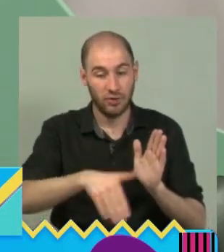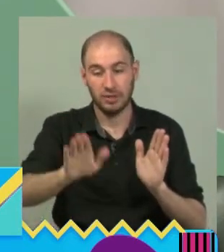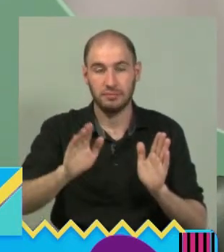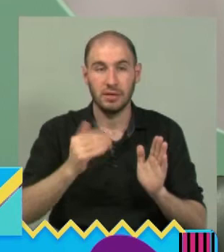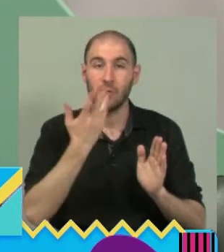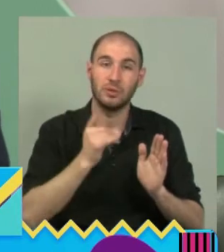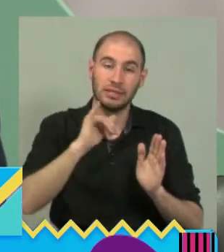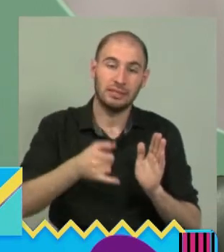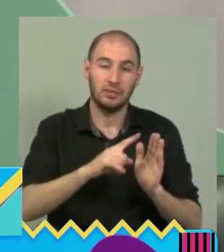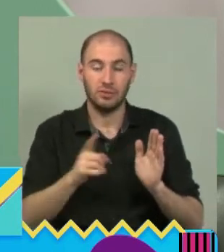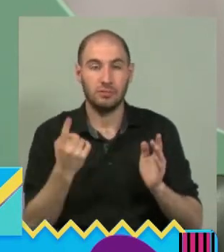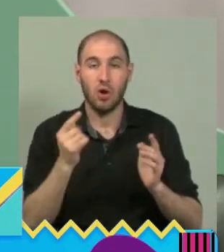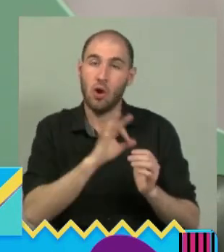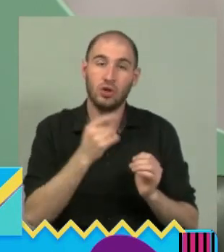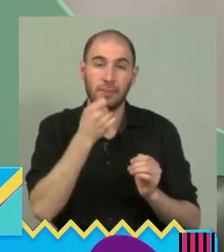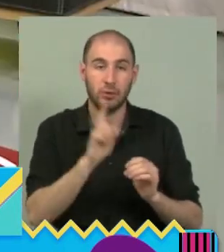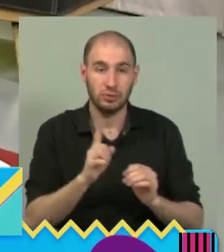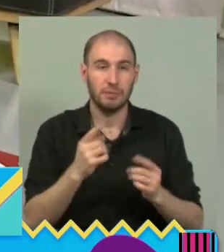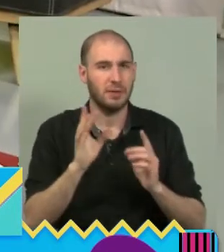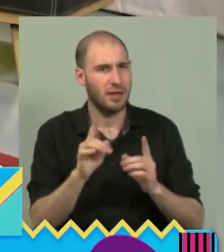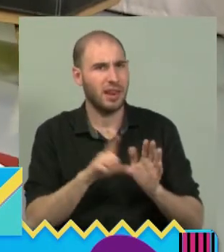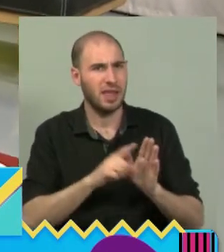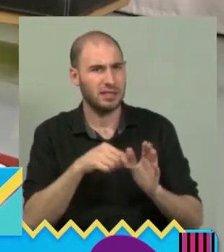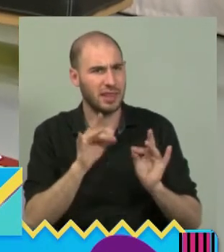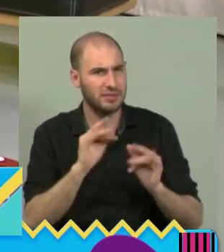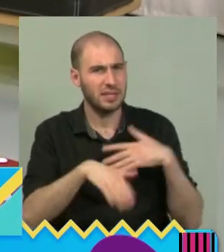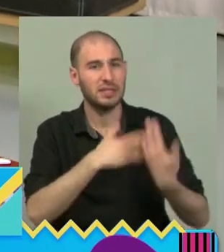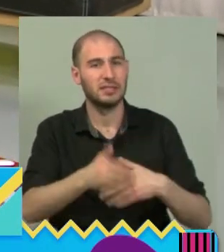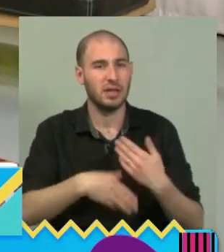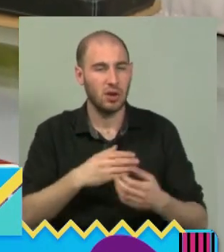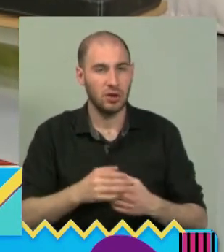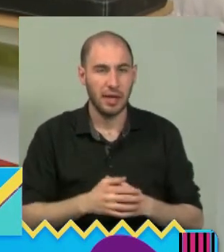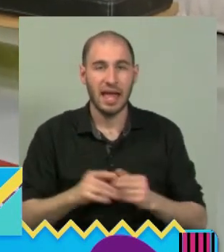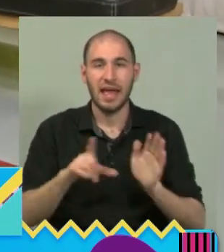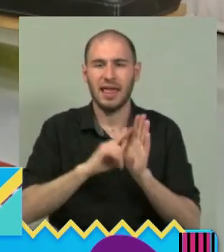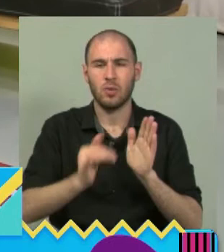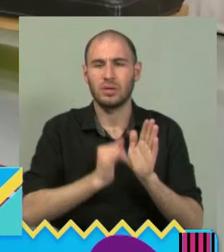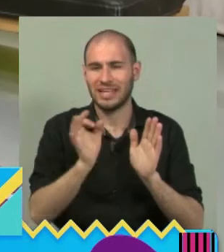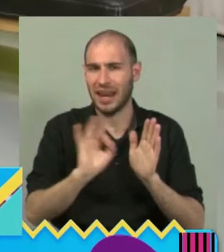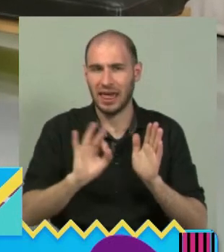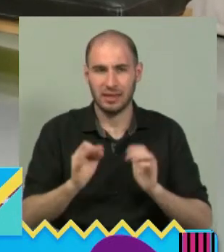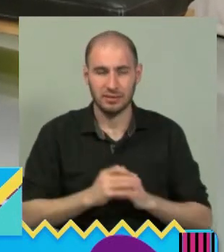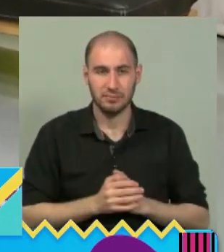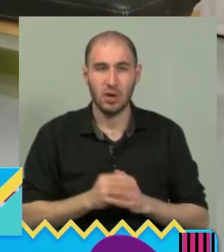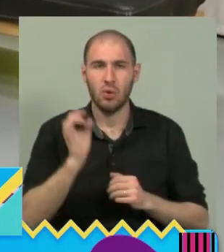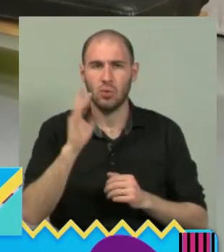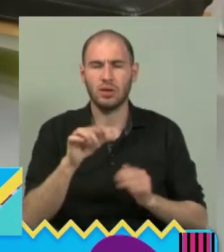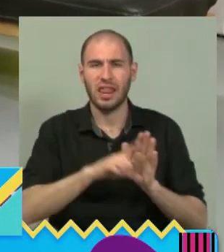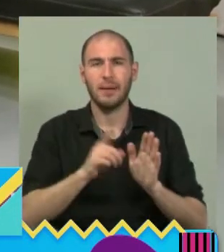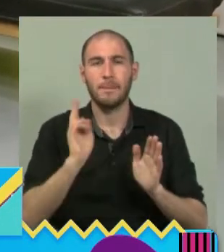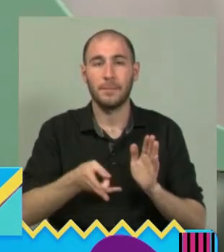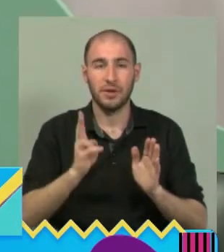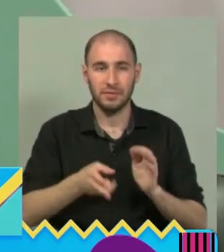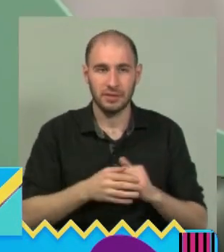puede gustar más, nos puede gustar menos, o no nos puede gustar. Pues está difícil con esa ley que se desarrolle esta industria. La ley no dice absolutamente nada. Es decir, lo único que hace la ley es